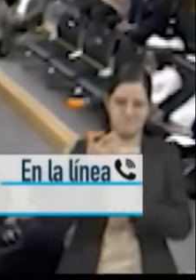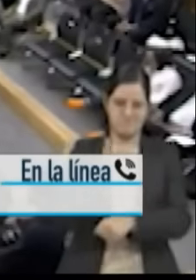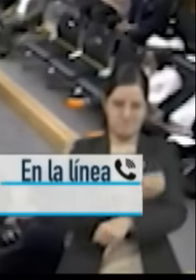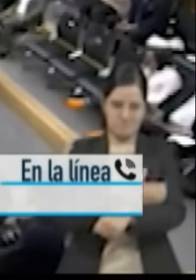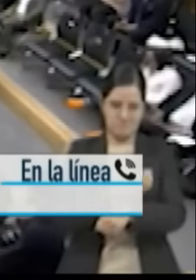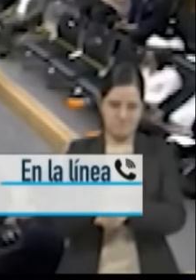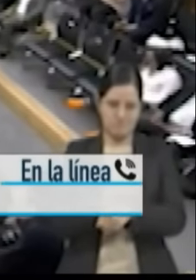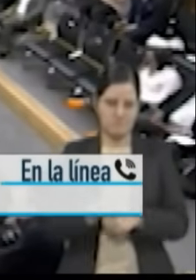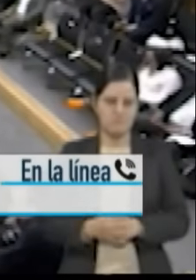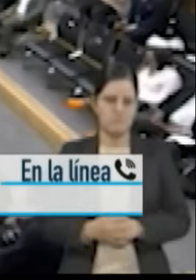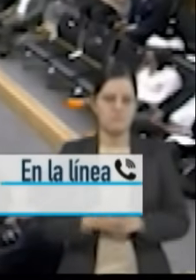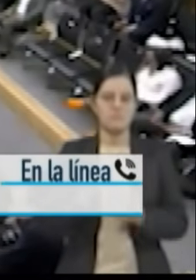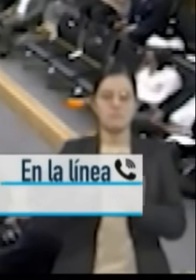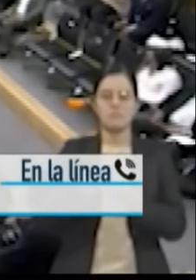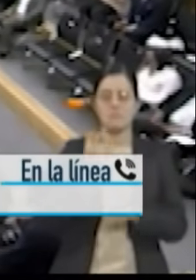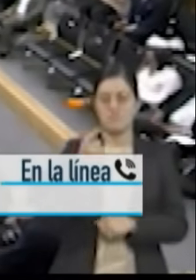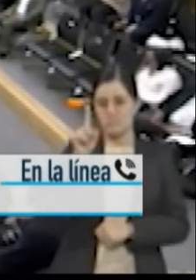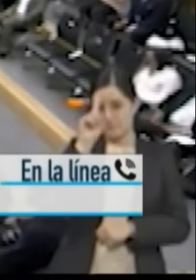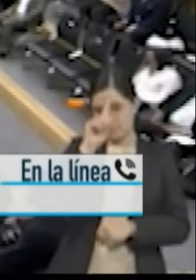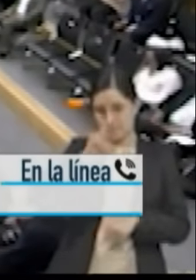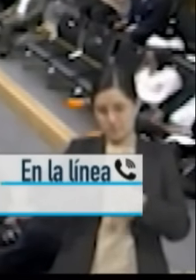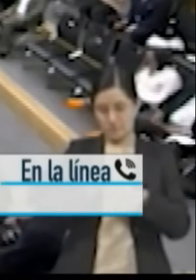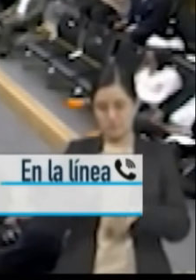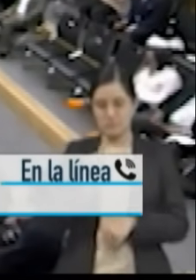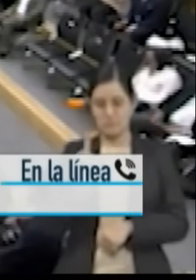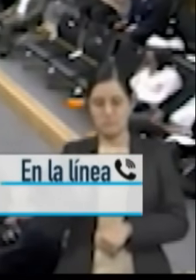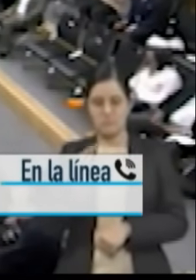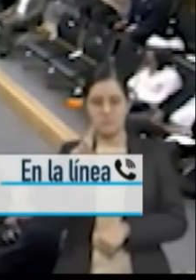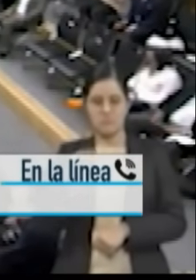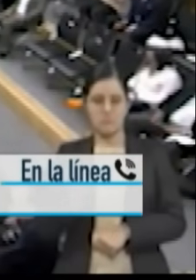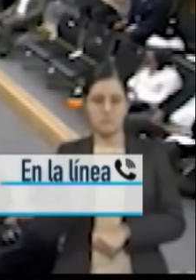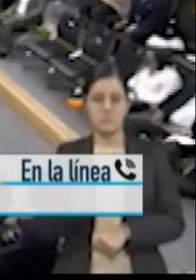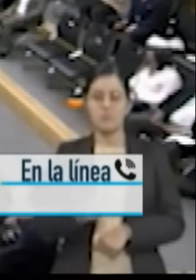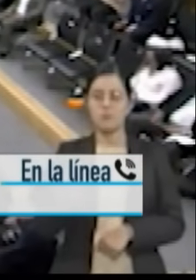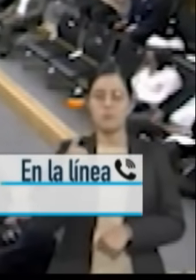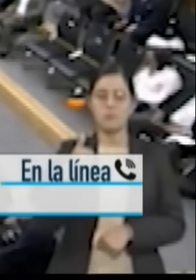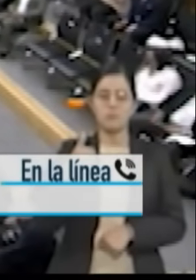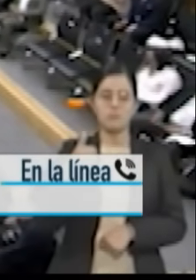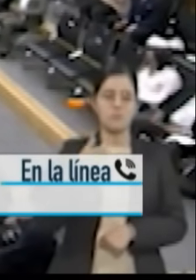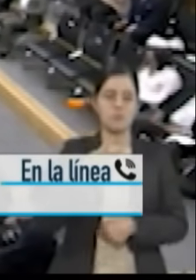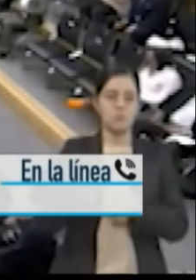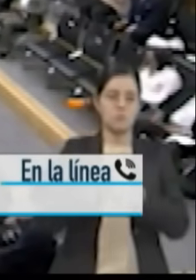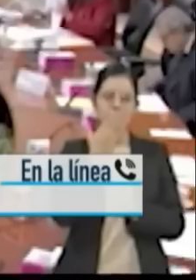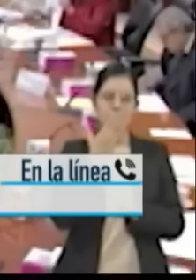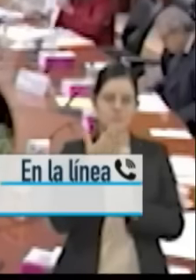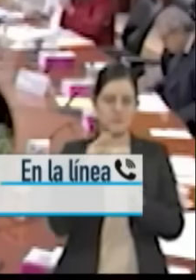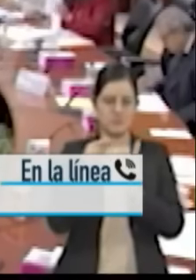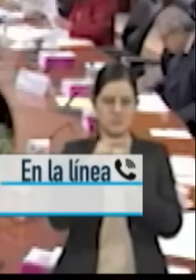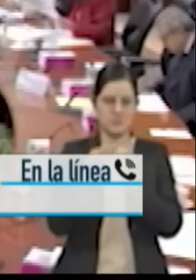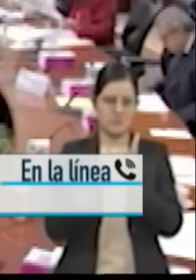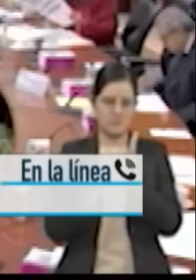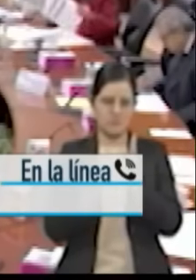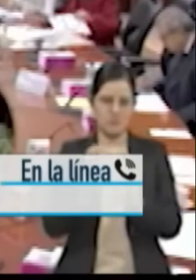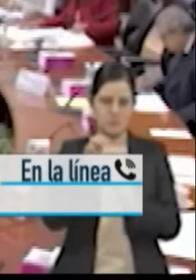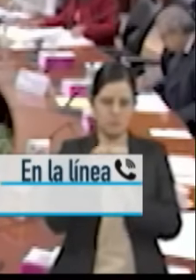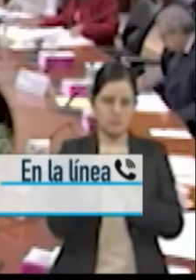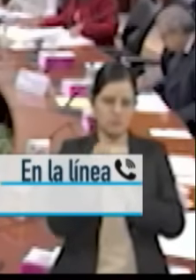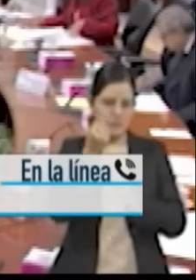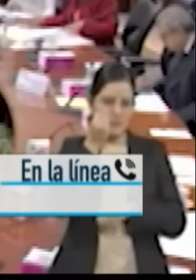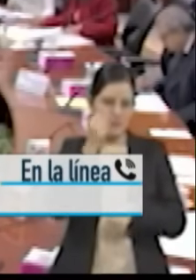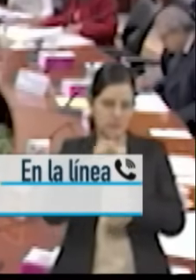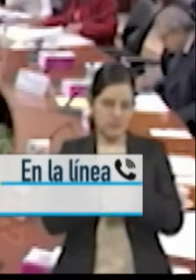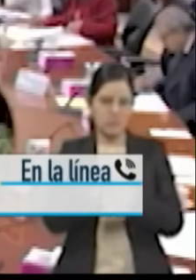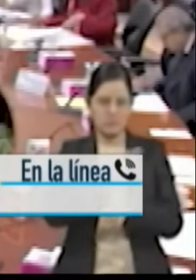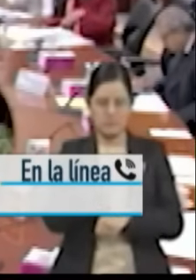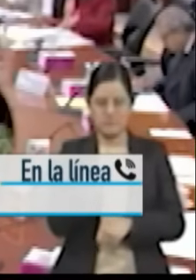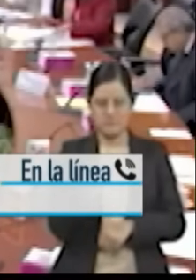está ocurriendo, Jaime. Okay. Hay en diferentes medios de acusaciones a las diferentes candidatas y al candidato de